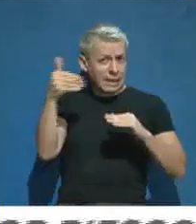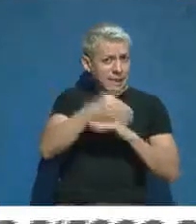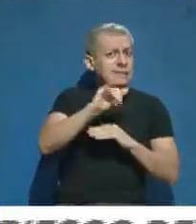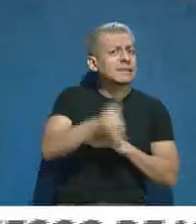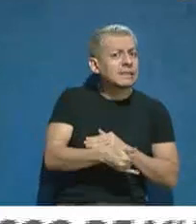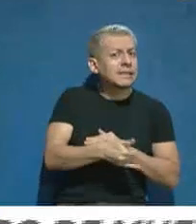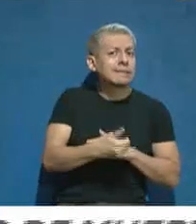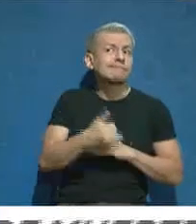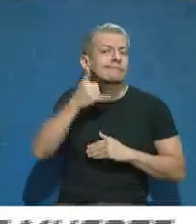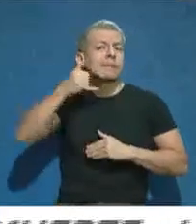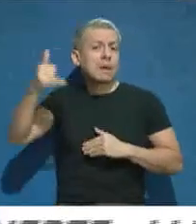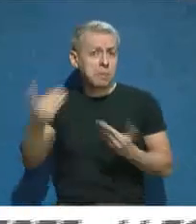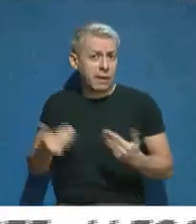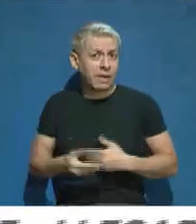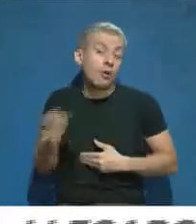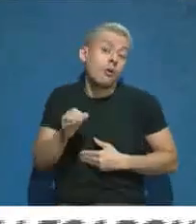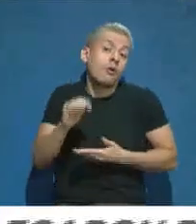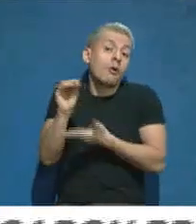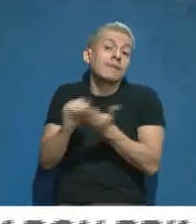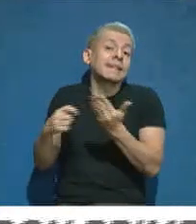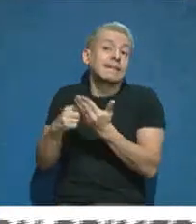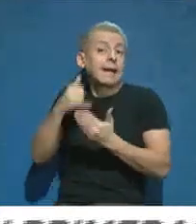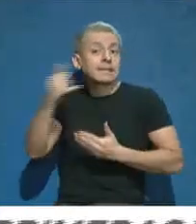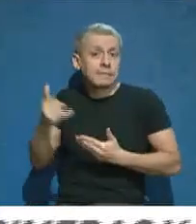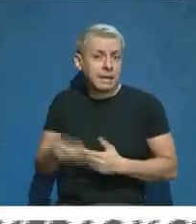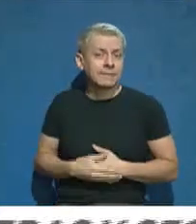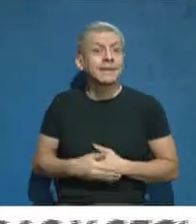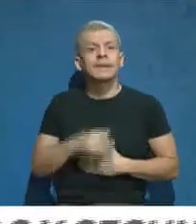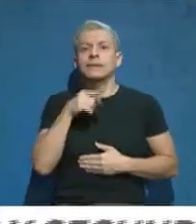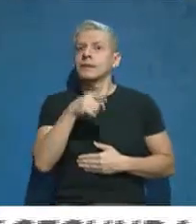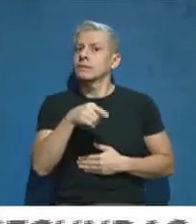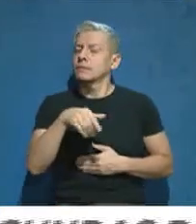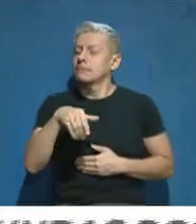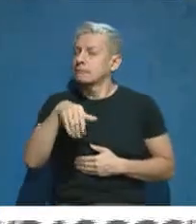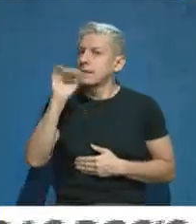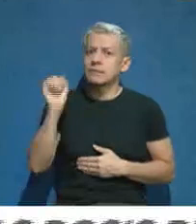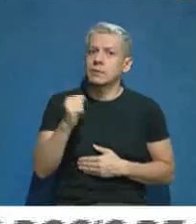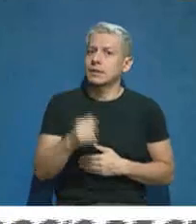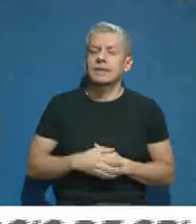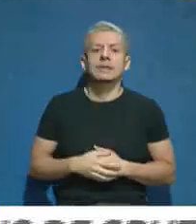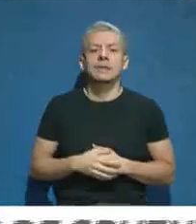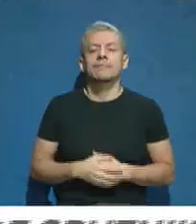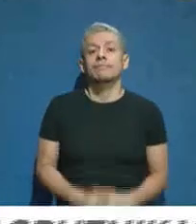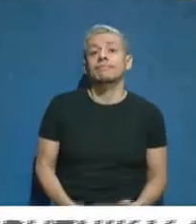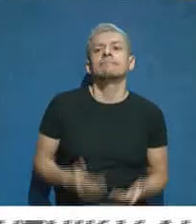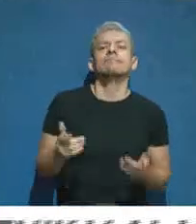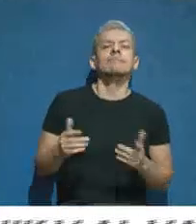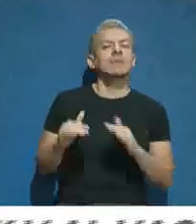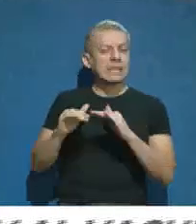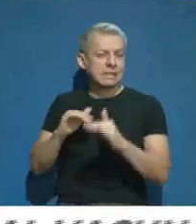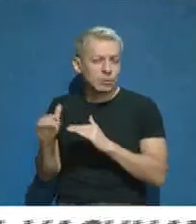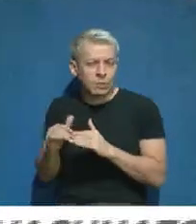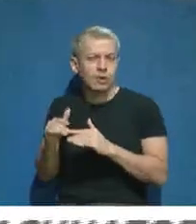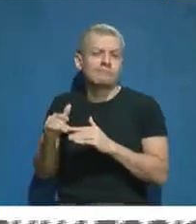a la oficina fiscal. Es que ese es el punto más importante, Daniela y amigos. Más allá del hecho, más allá de que el